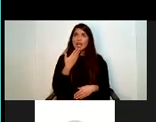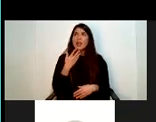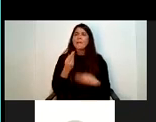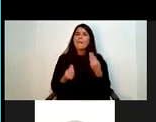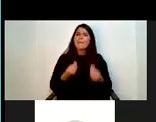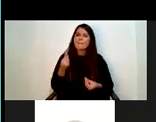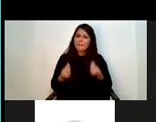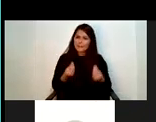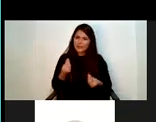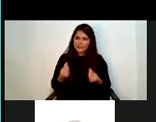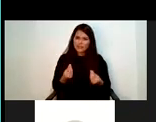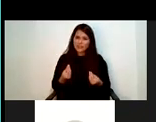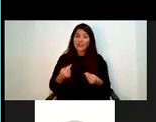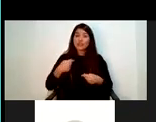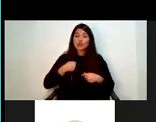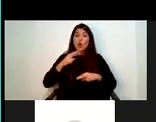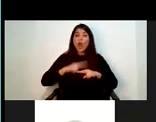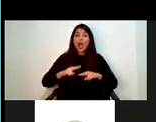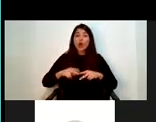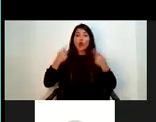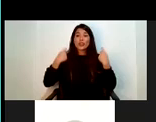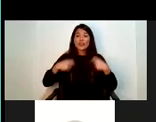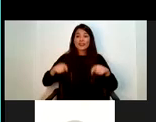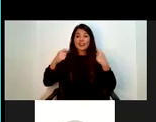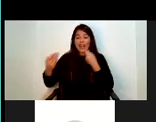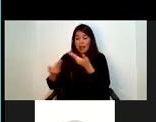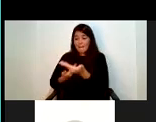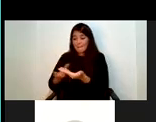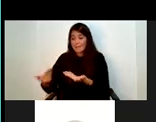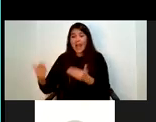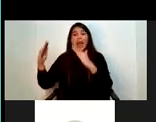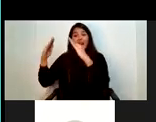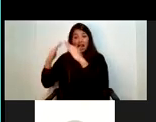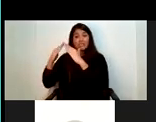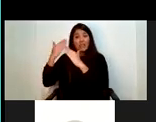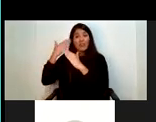a veces, bueno, yo hago terapia en las casas de los niños,